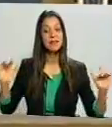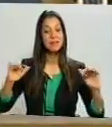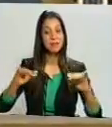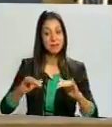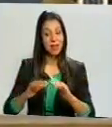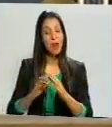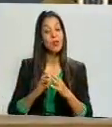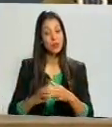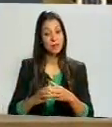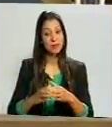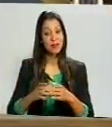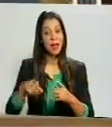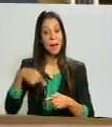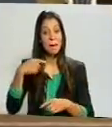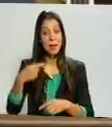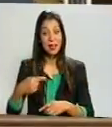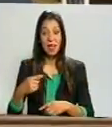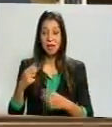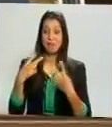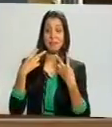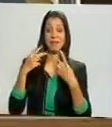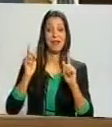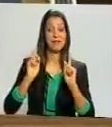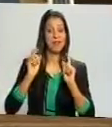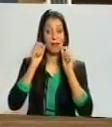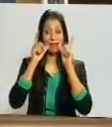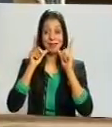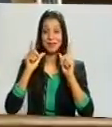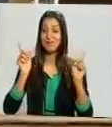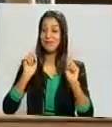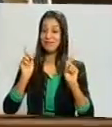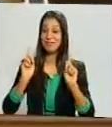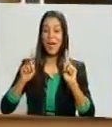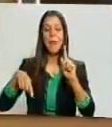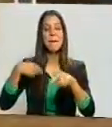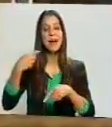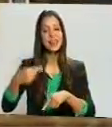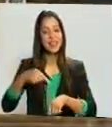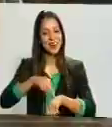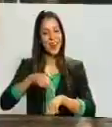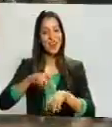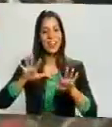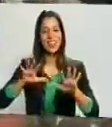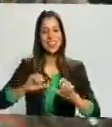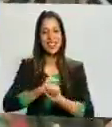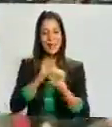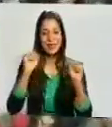camarada. Día de mañana, no me vean con esa cara, mañana, a las 10 de la mañana. Sí.